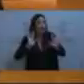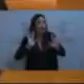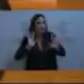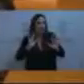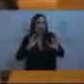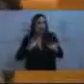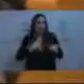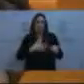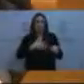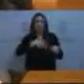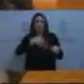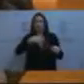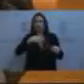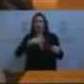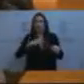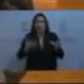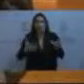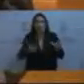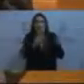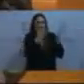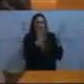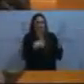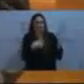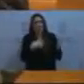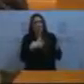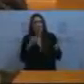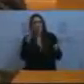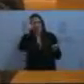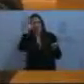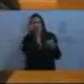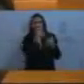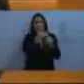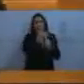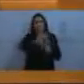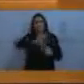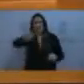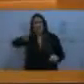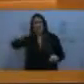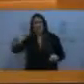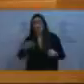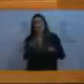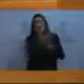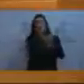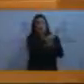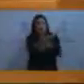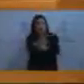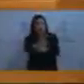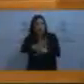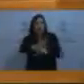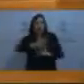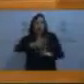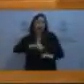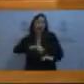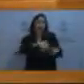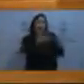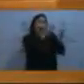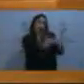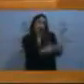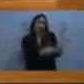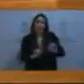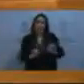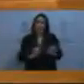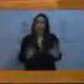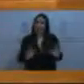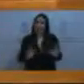puedo a usted plantearle todas clases de soluciones y proposiciones, al final todo depende de usted y de que nos traiga